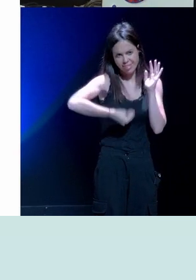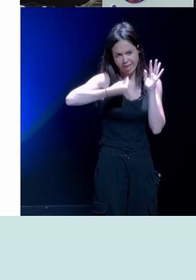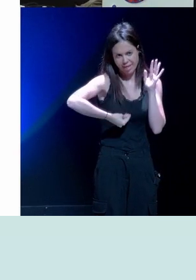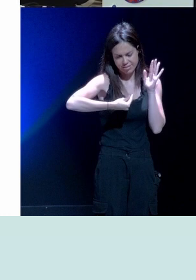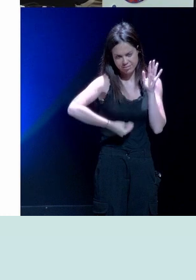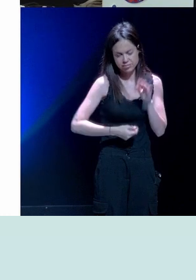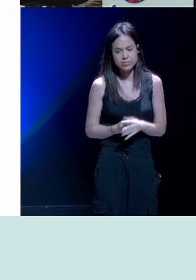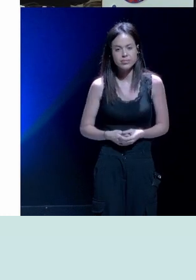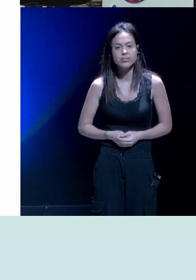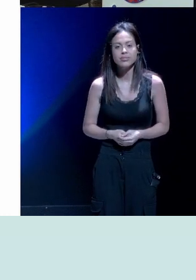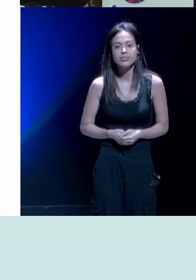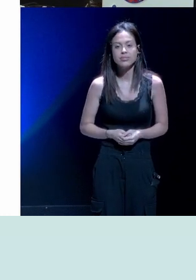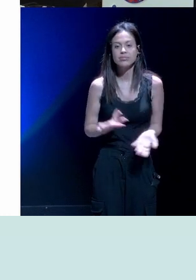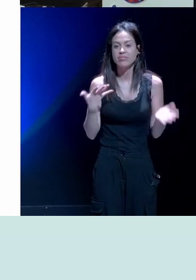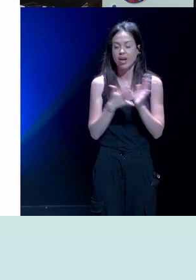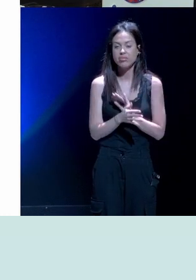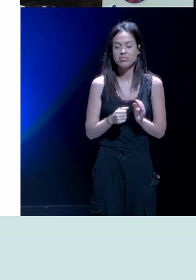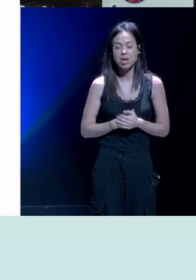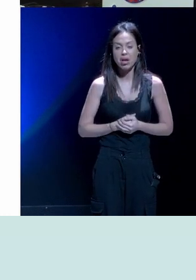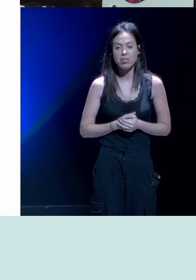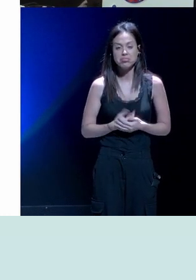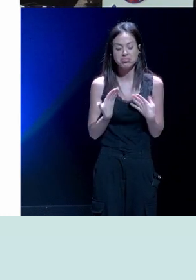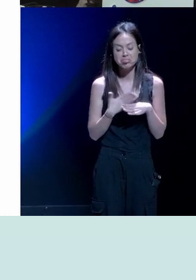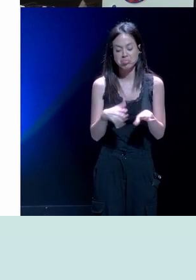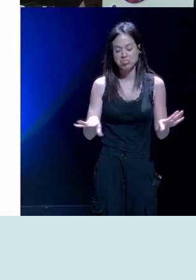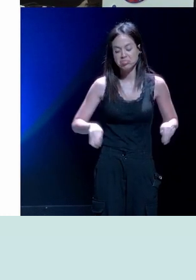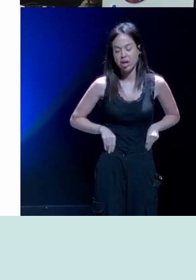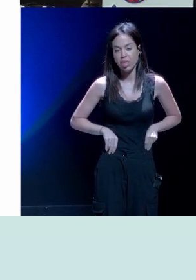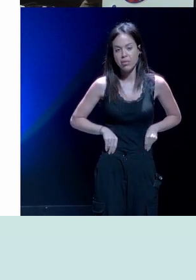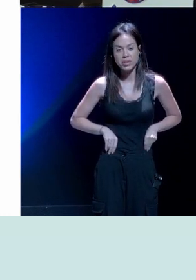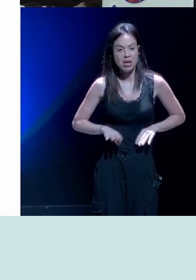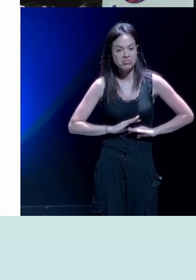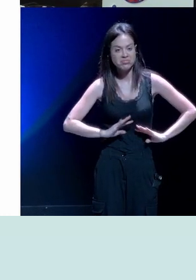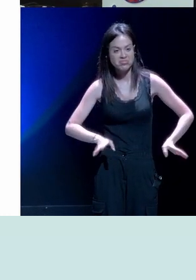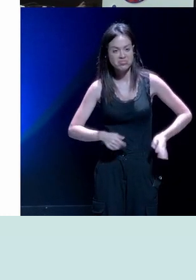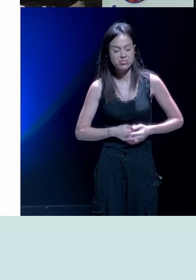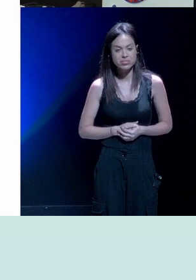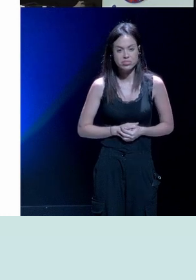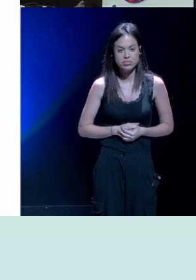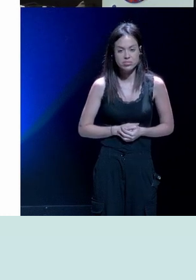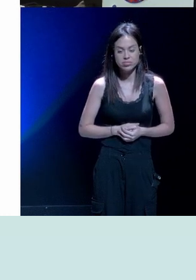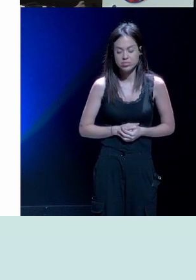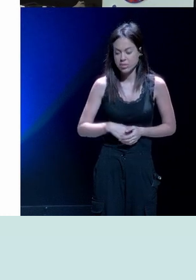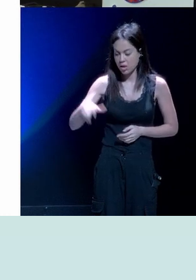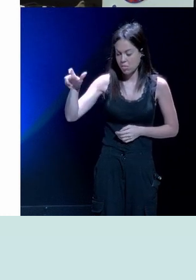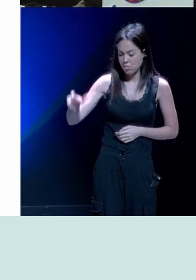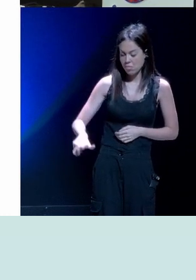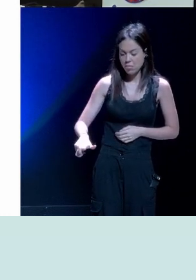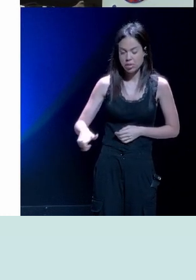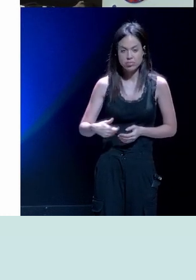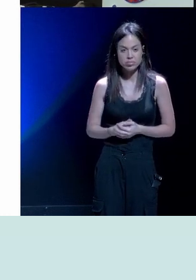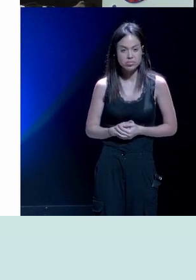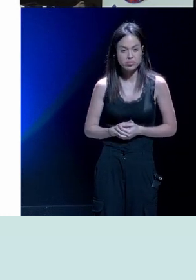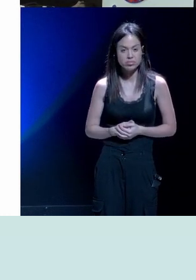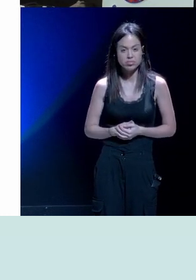Por tanto, no hay que conformarse simplemente con tratar con personas que reciben